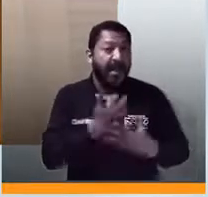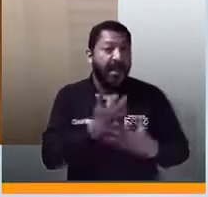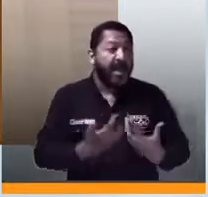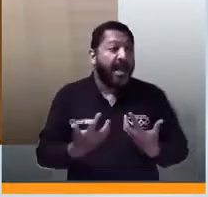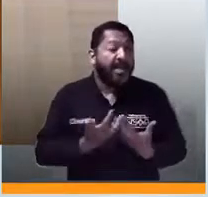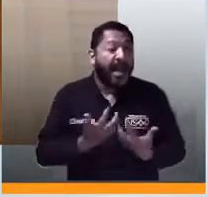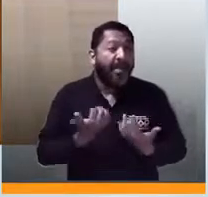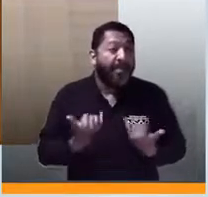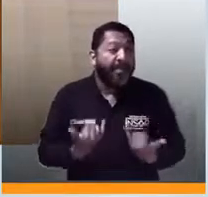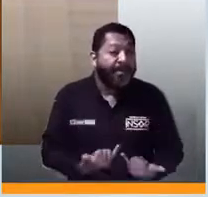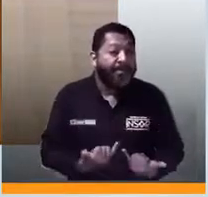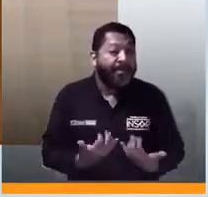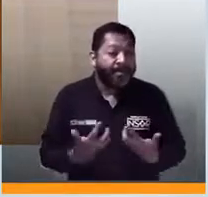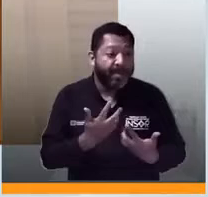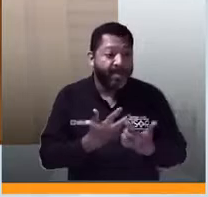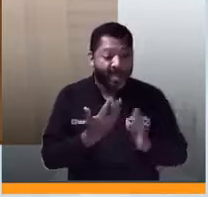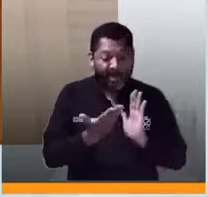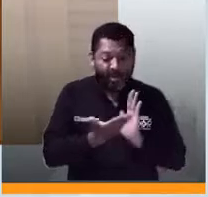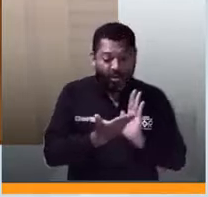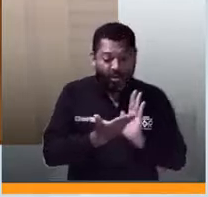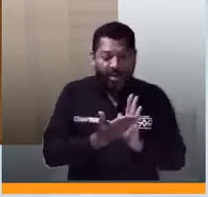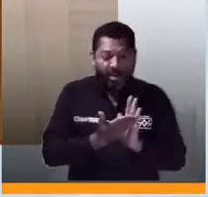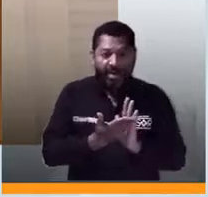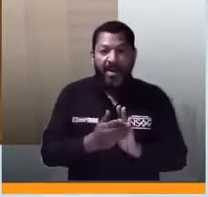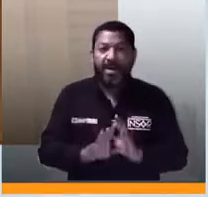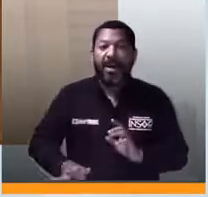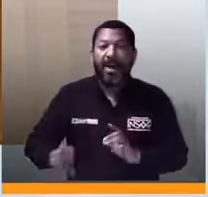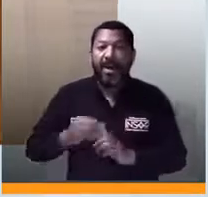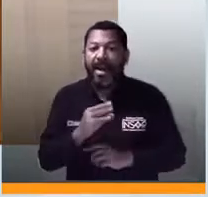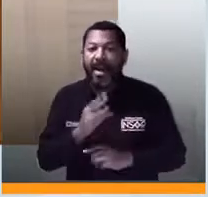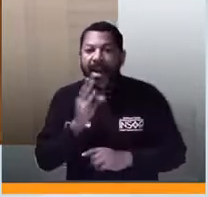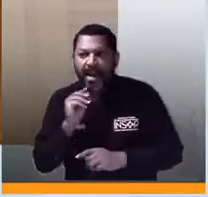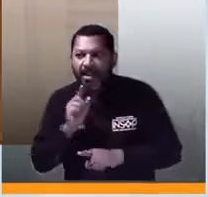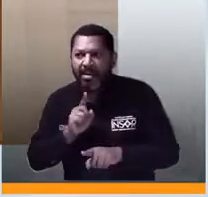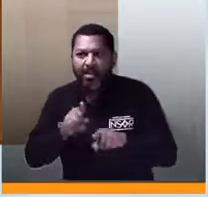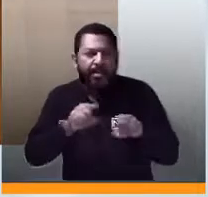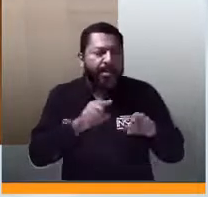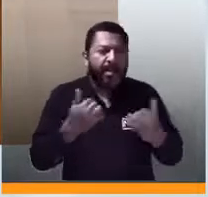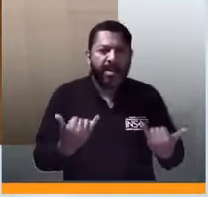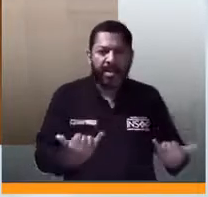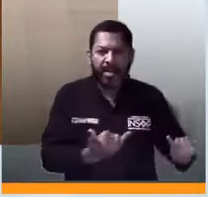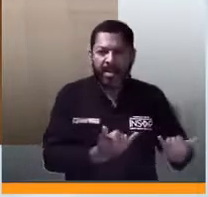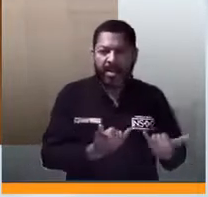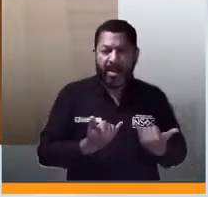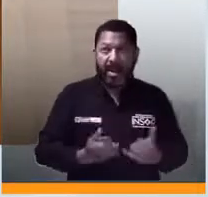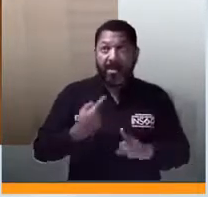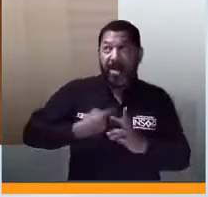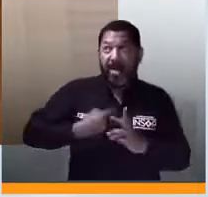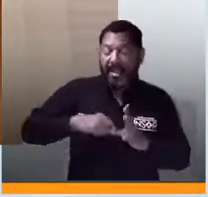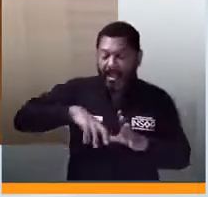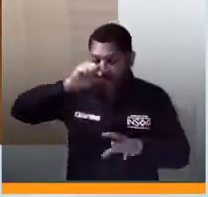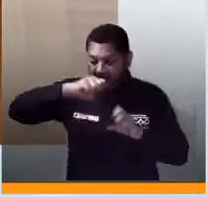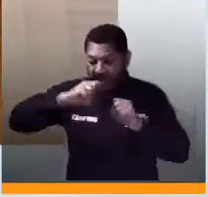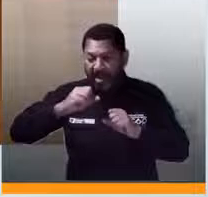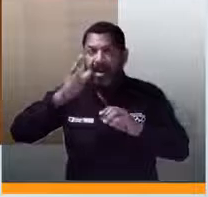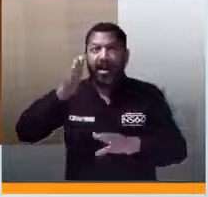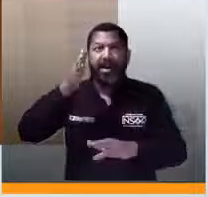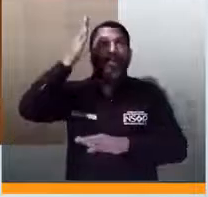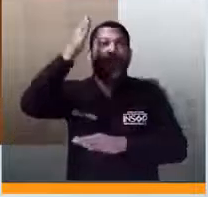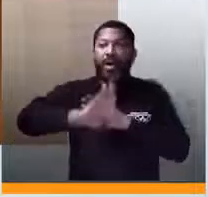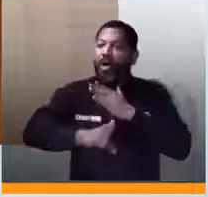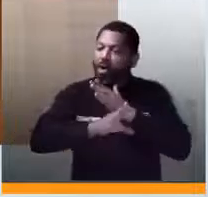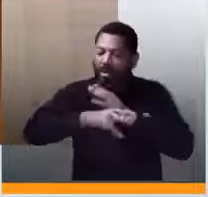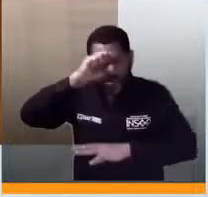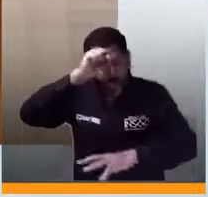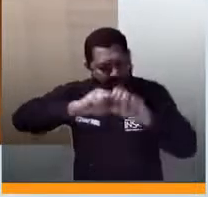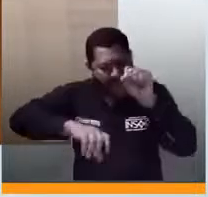sistema poder abordar todas estas experiencias que hemos tenido en estos meses y las que tendremos en